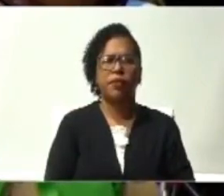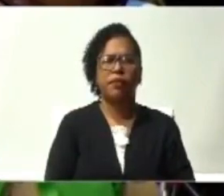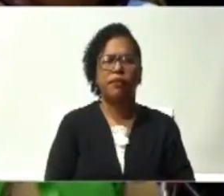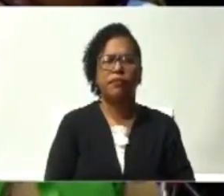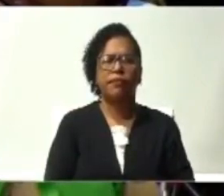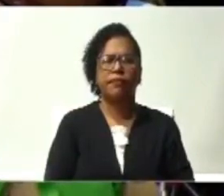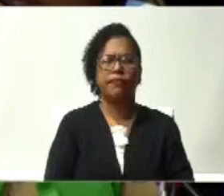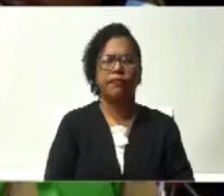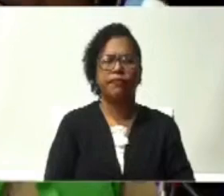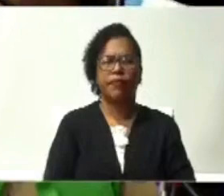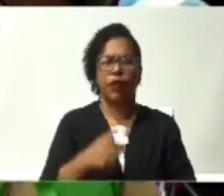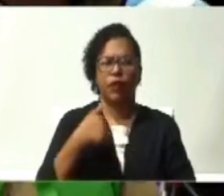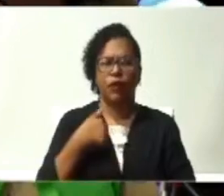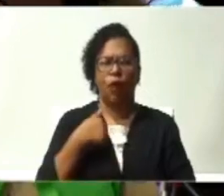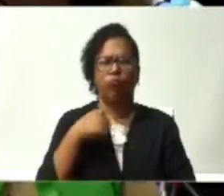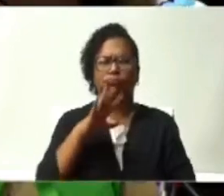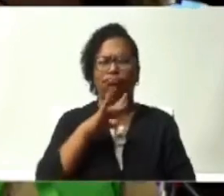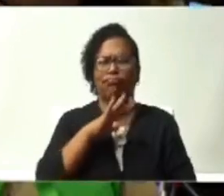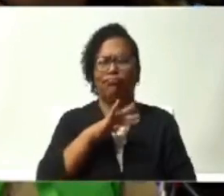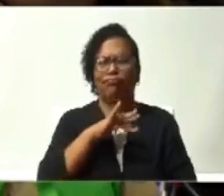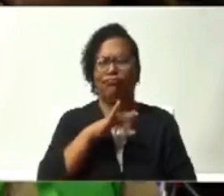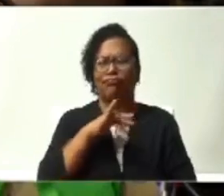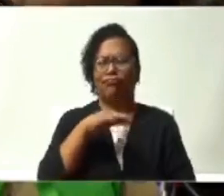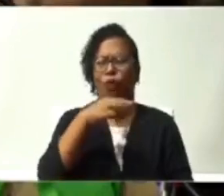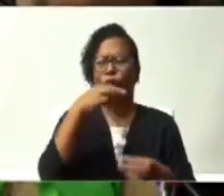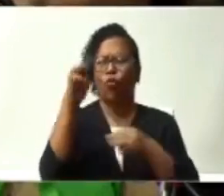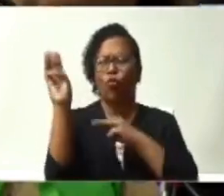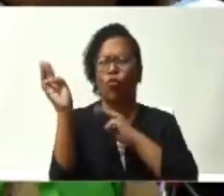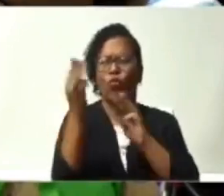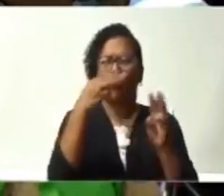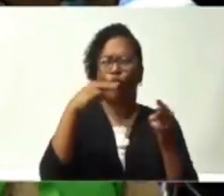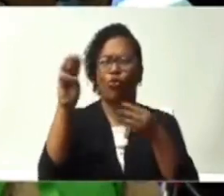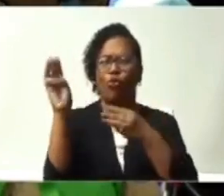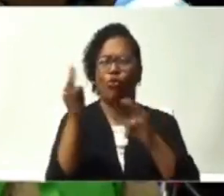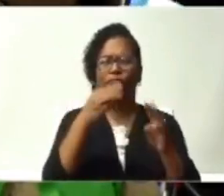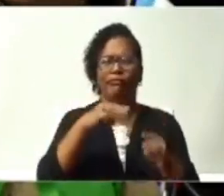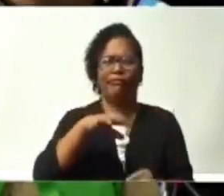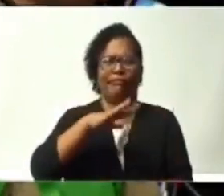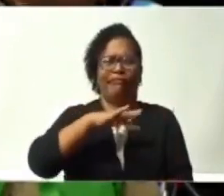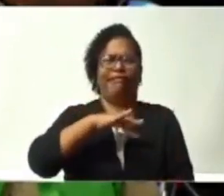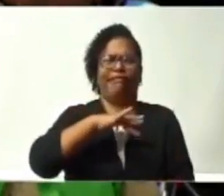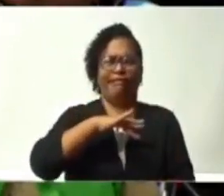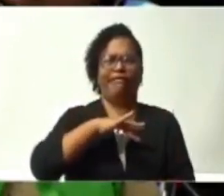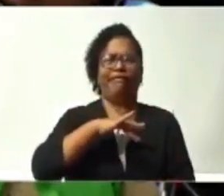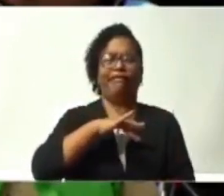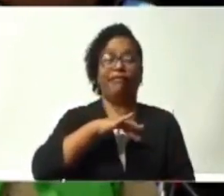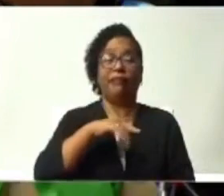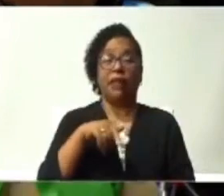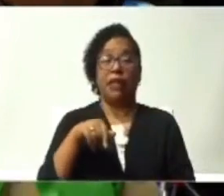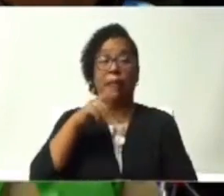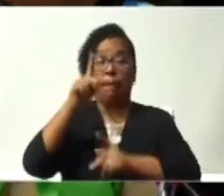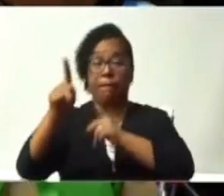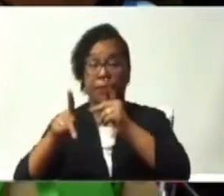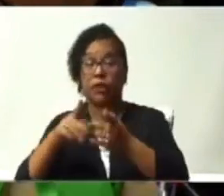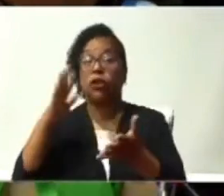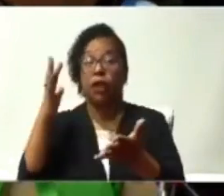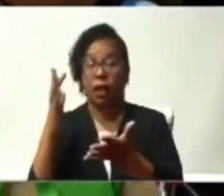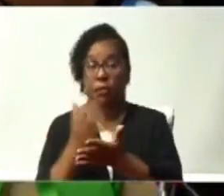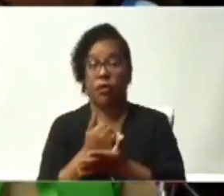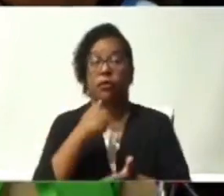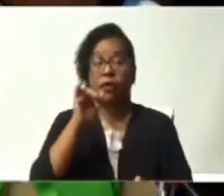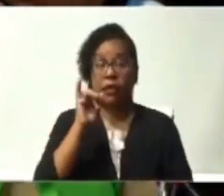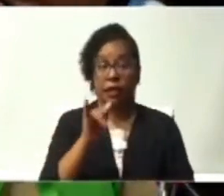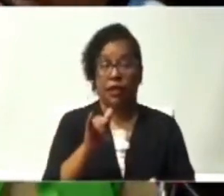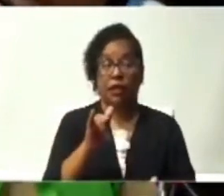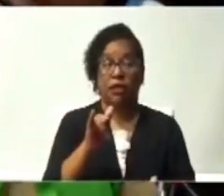la favorabilidad del clima y el aprovechamiento que su gente le da, sino la visión que tuvo